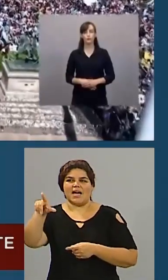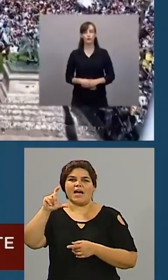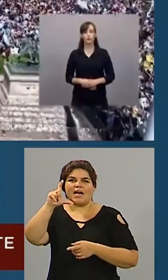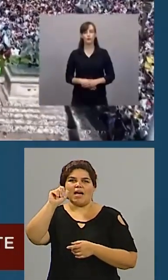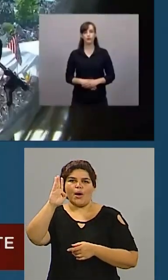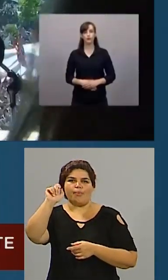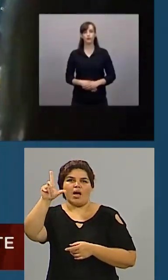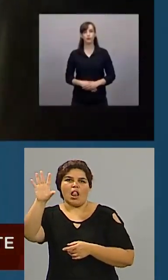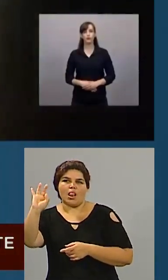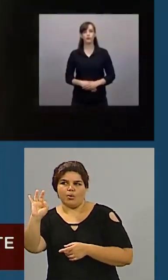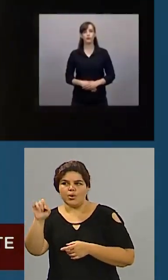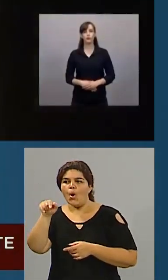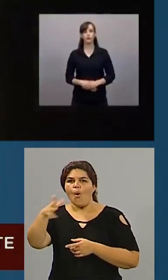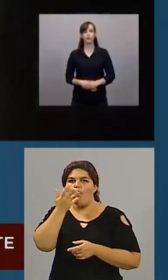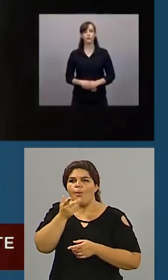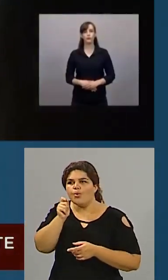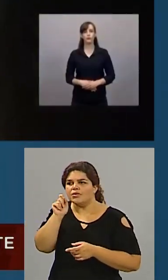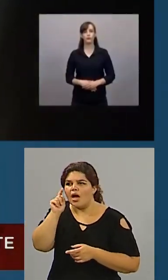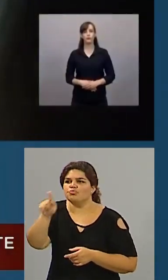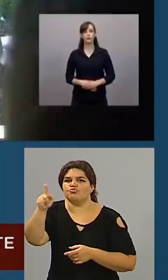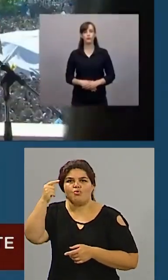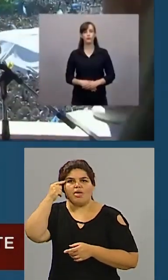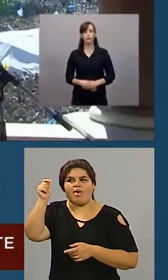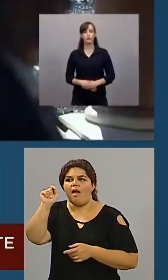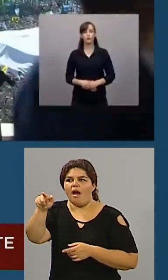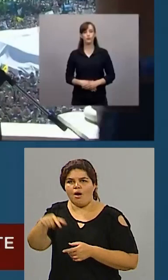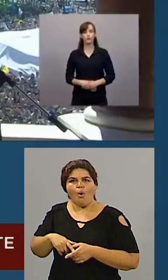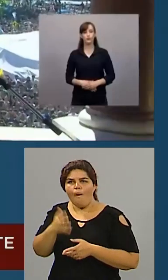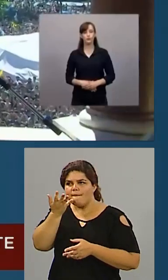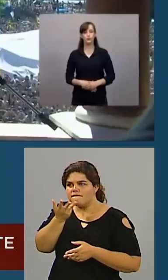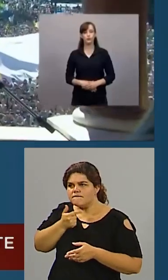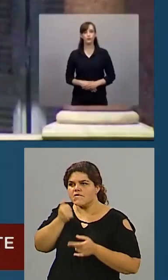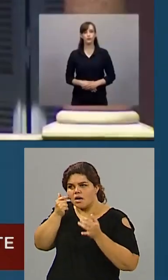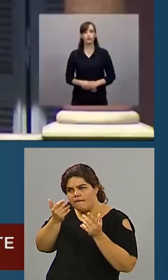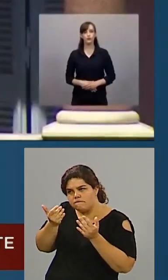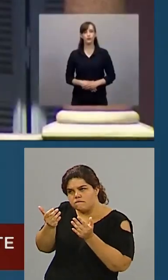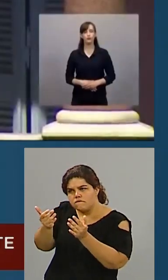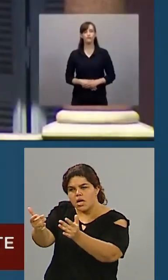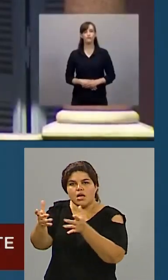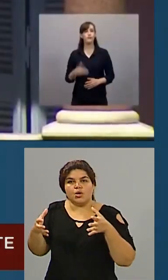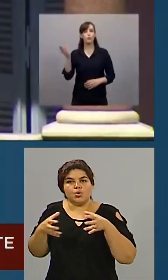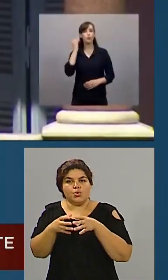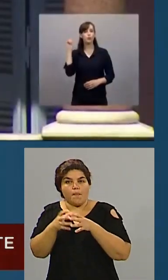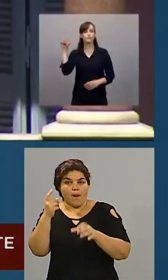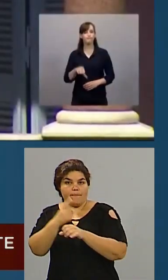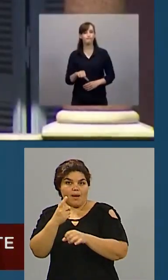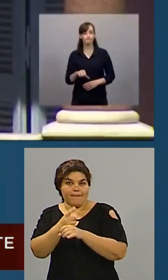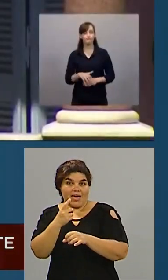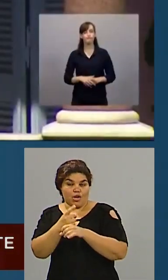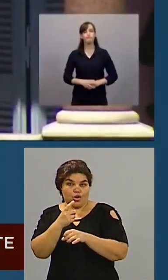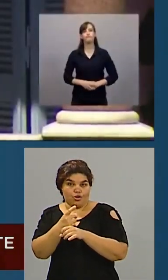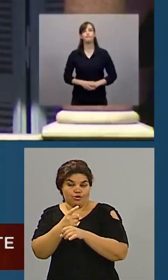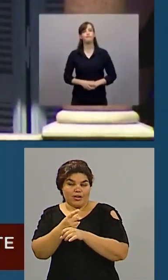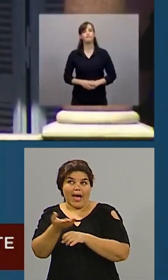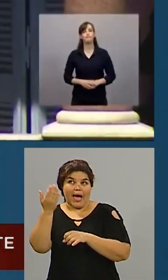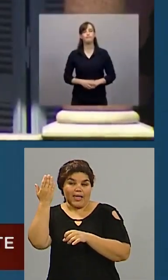un seguidor de las enseñanzas de Domingo Cavallo. En su primer equipo se encontraban